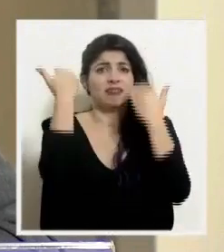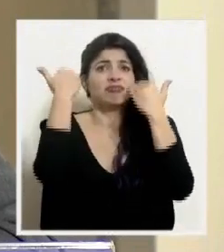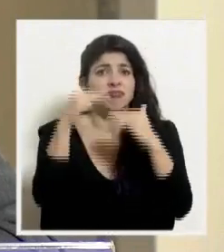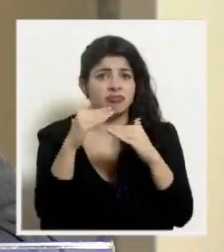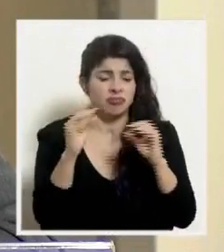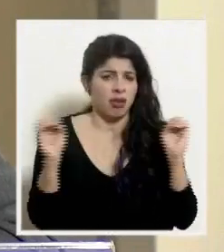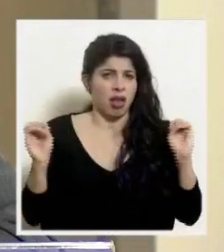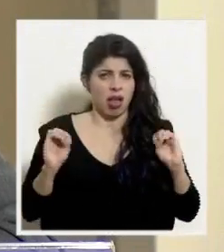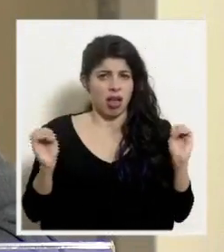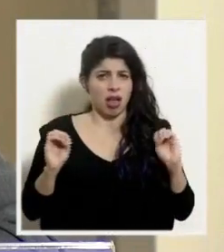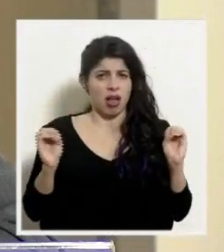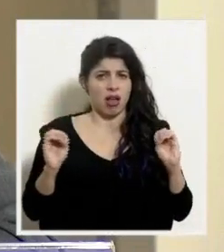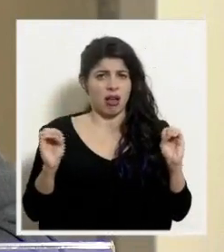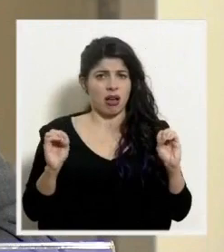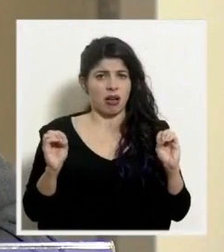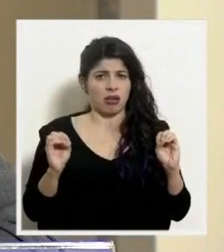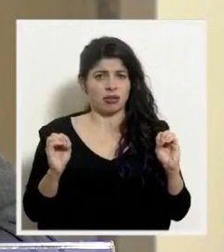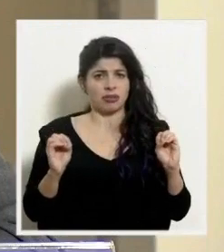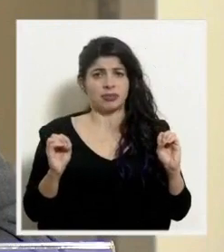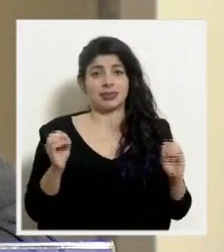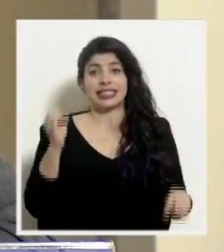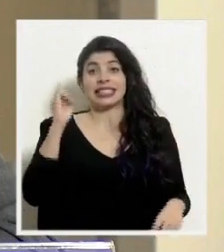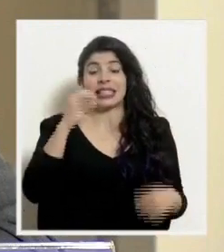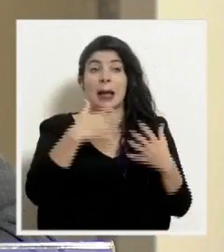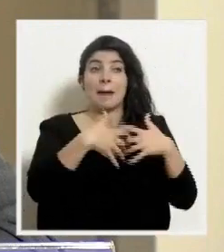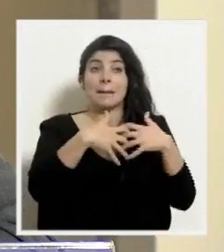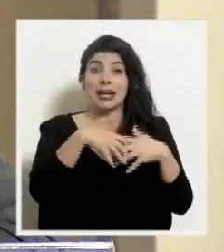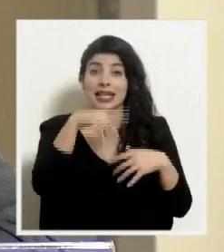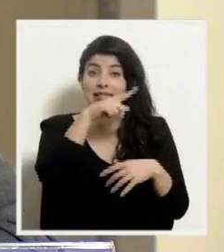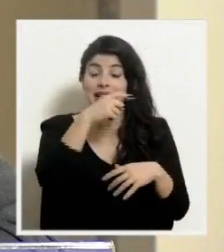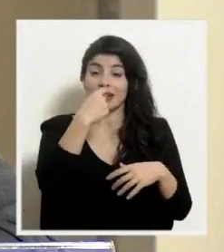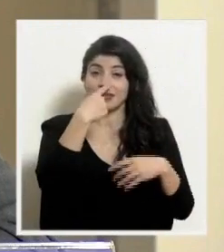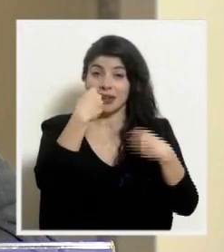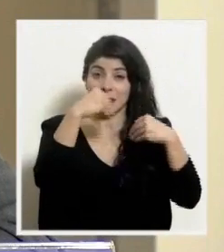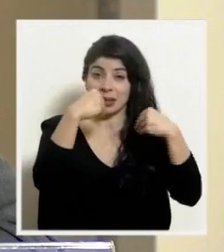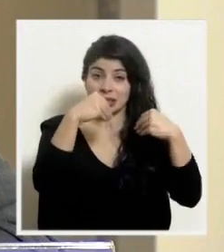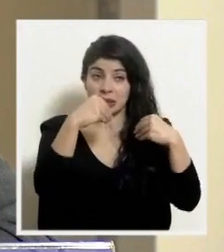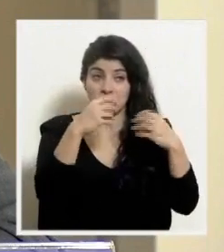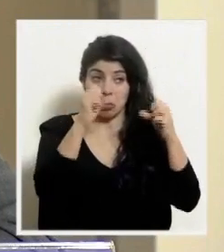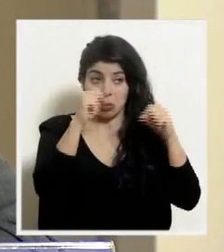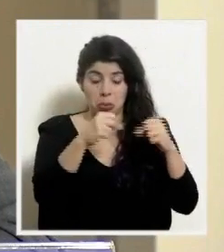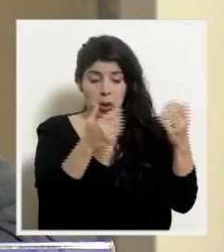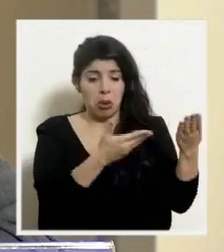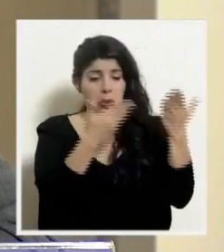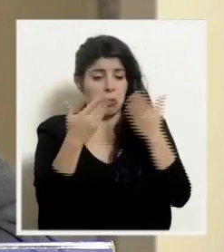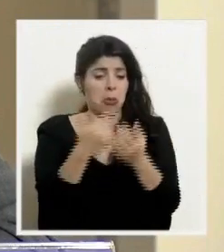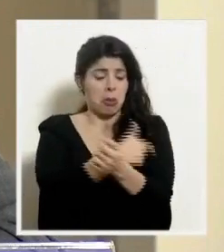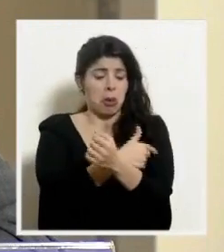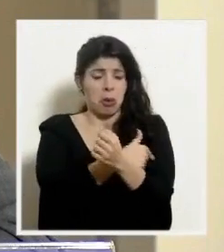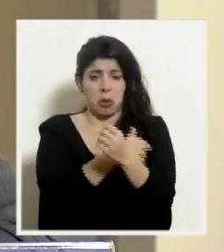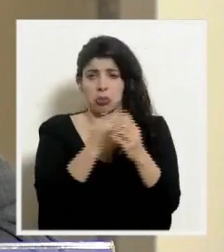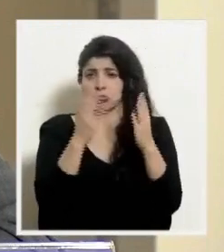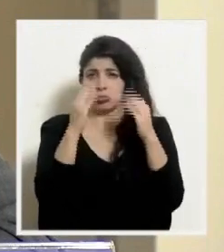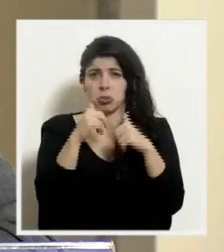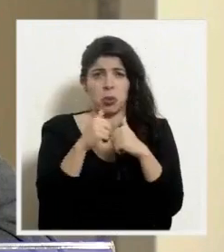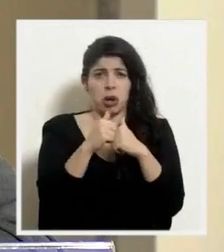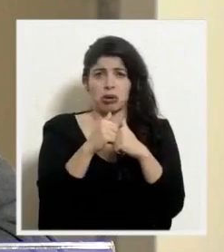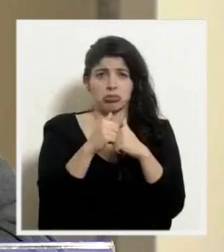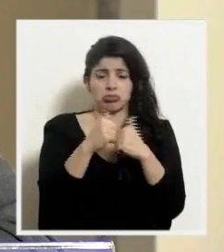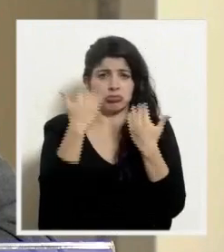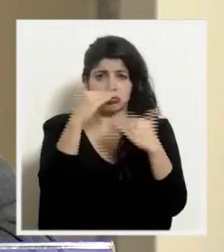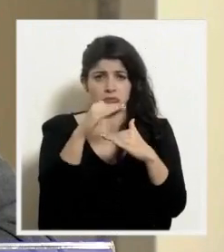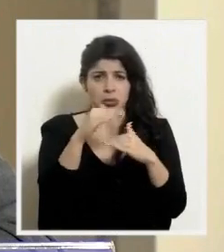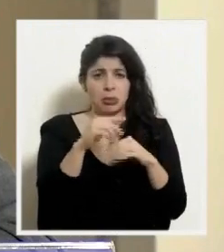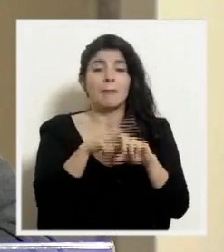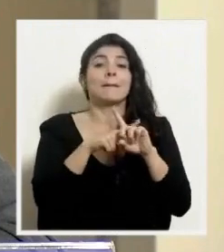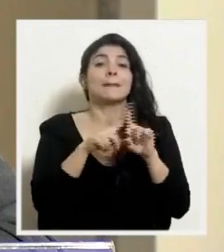restricción para que las empresas farmacéuticas puedan importar las vacunas. Básicamente